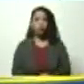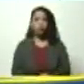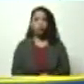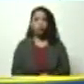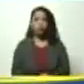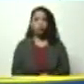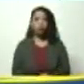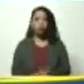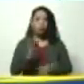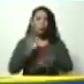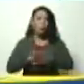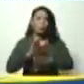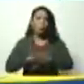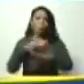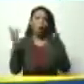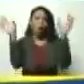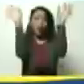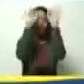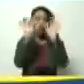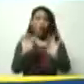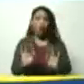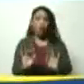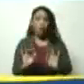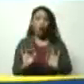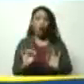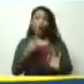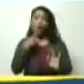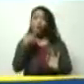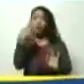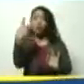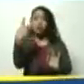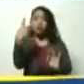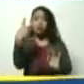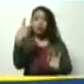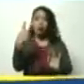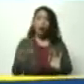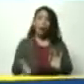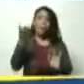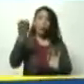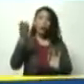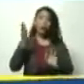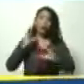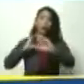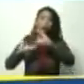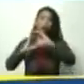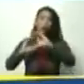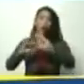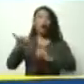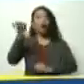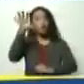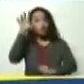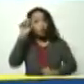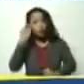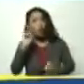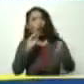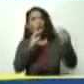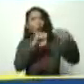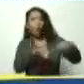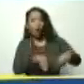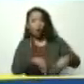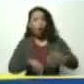porque la fórmula es virtuosa conversar entenderse acordar